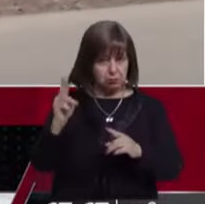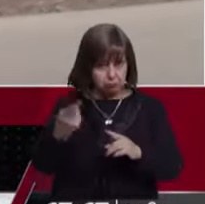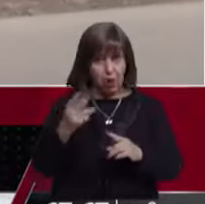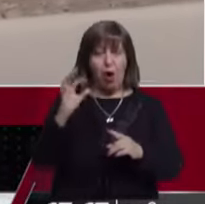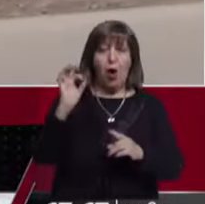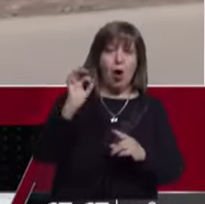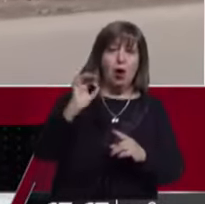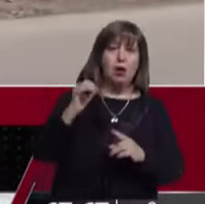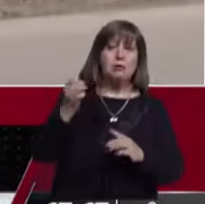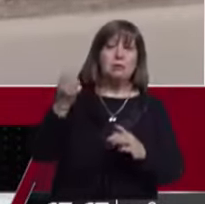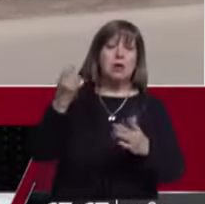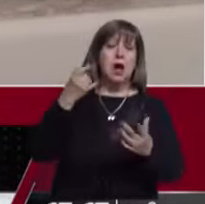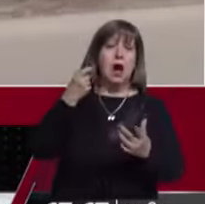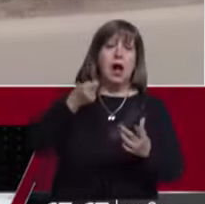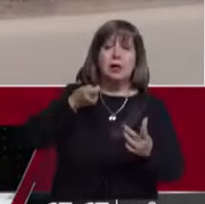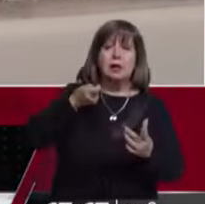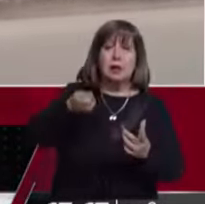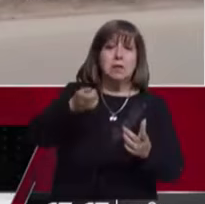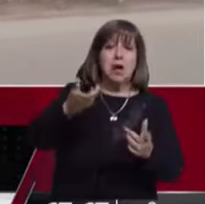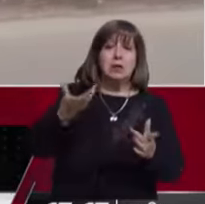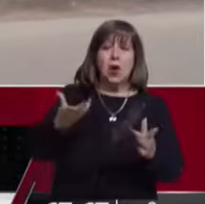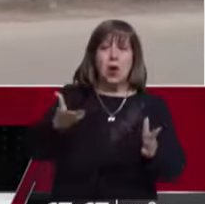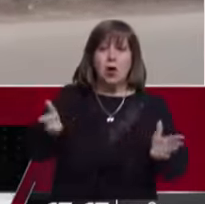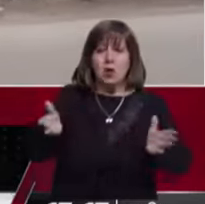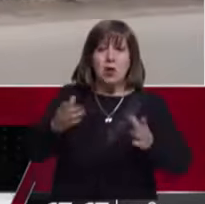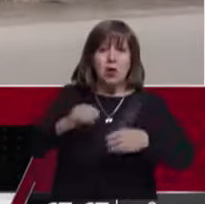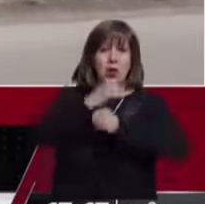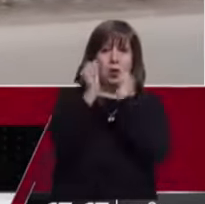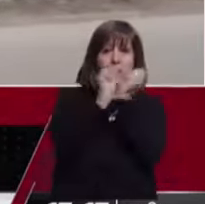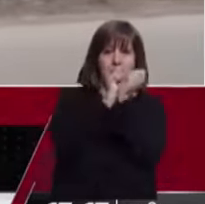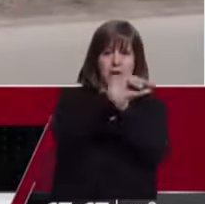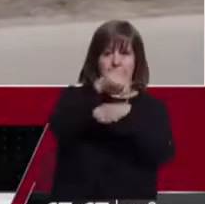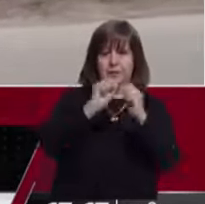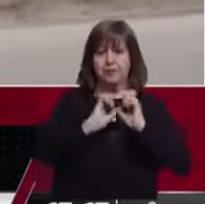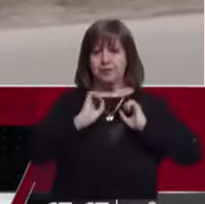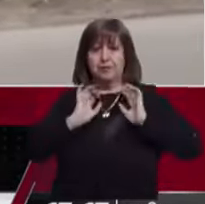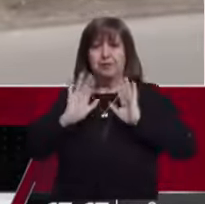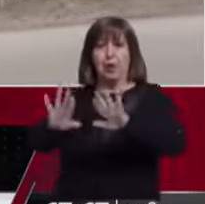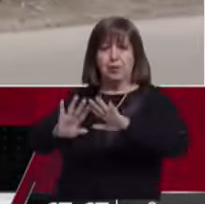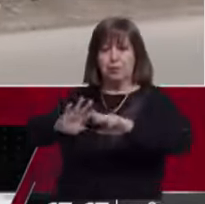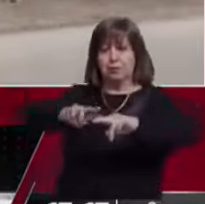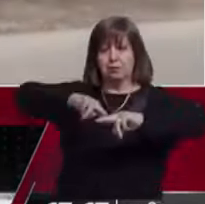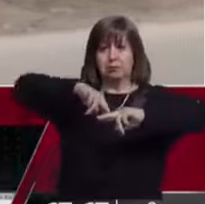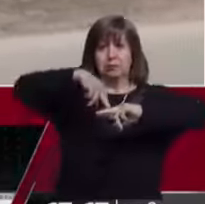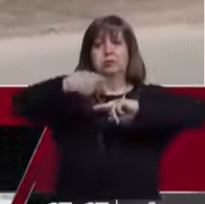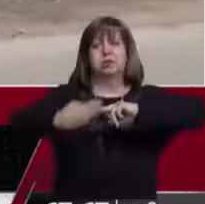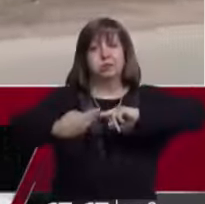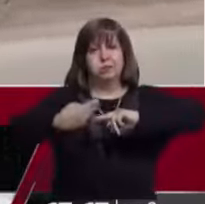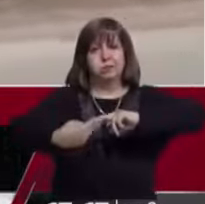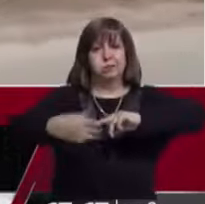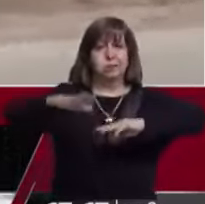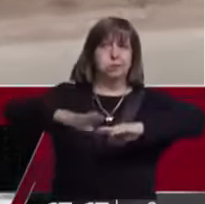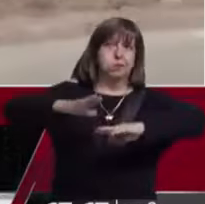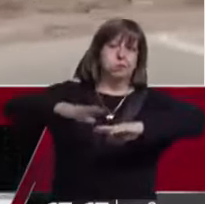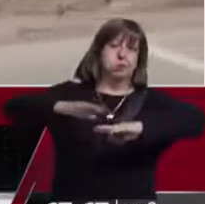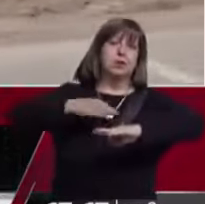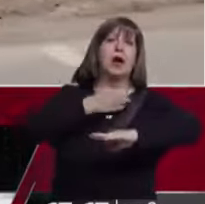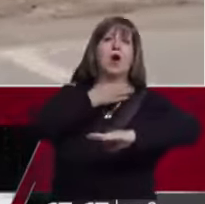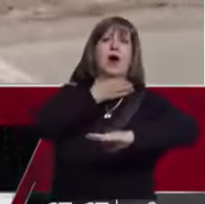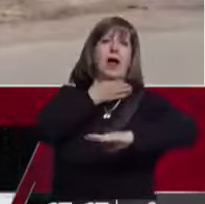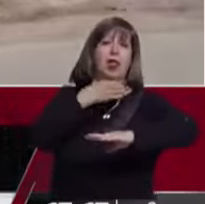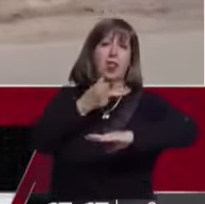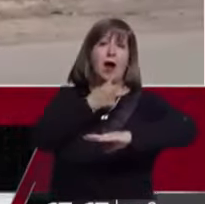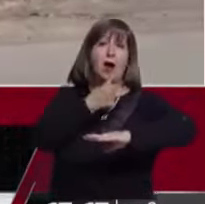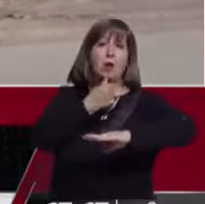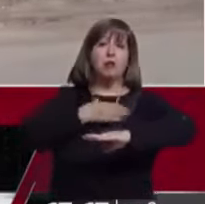o estamos frente a un crimen o a una instigación al suicidio. La única certeza que tenemos hasta el